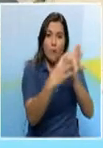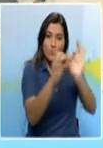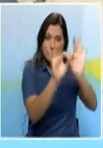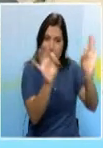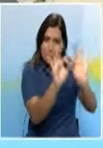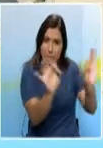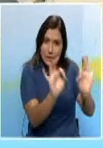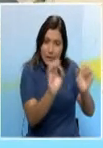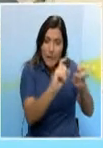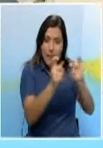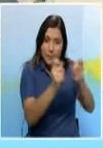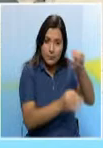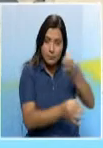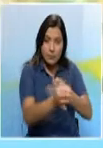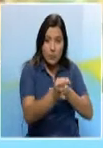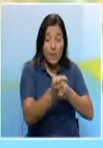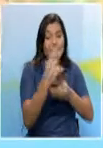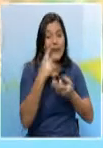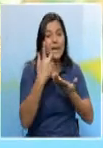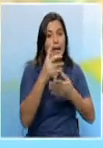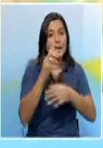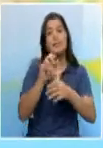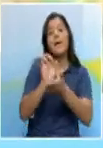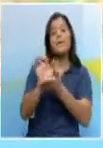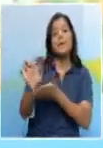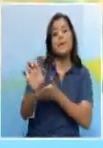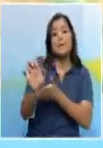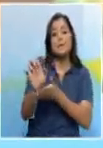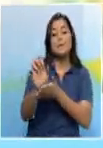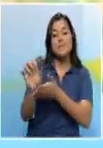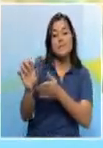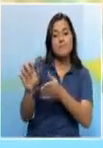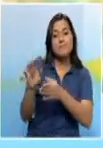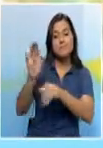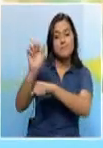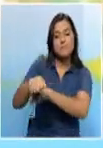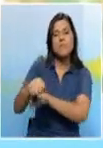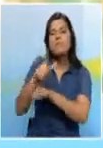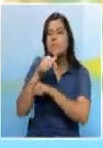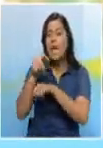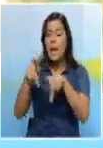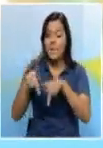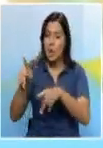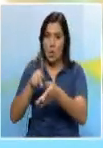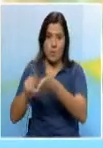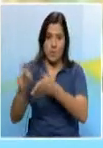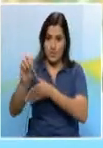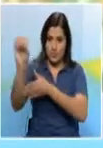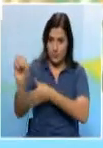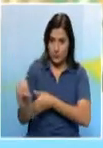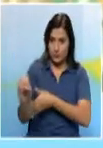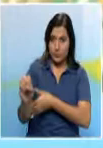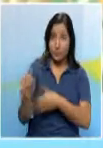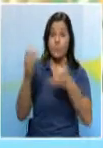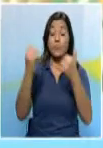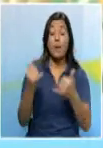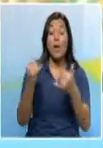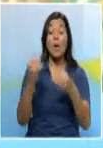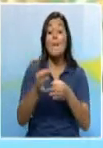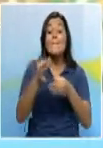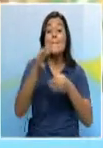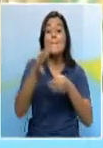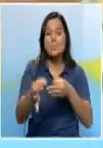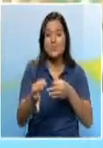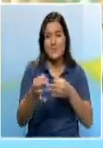el fraude fiscal. No fue posible esta tarde. Las mismas bancadas solicitaron al Ministerio de Hacienda posponer